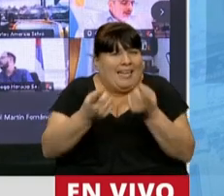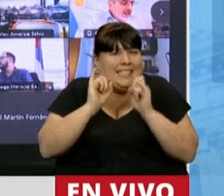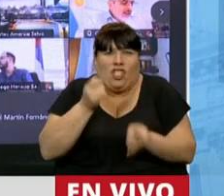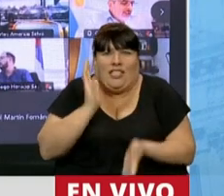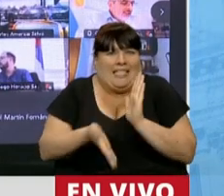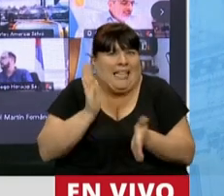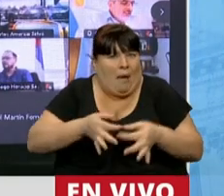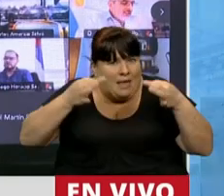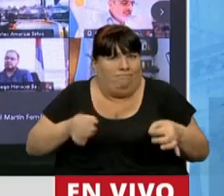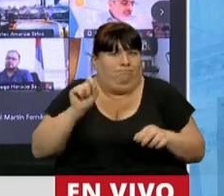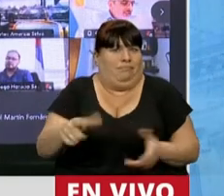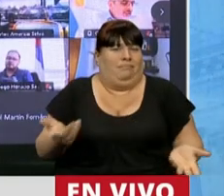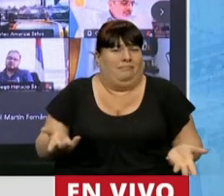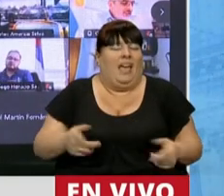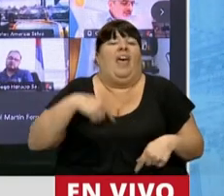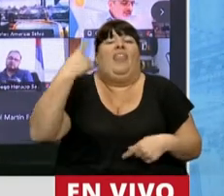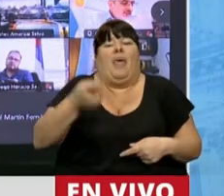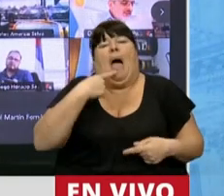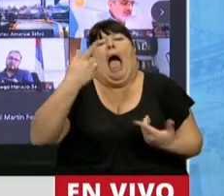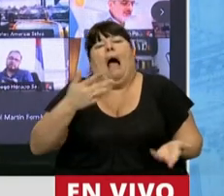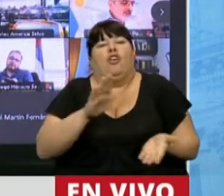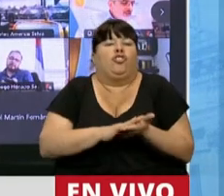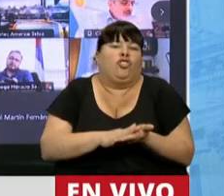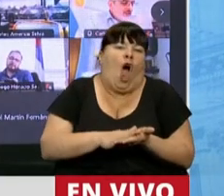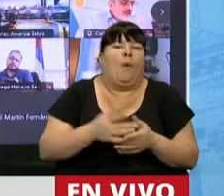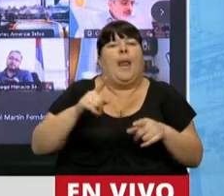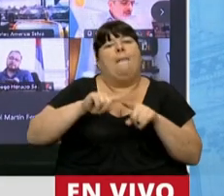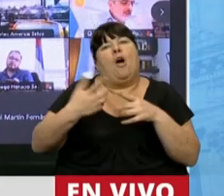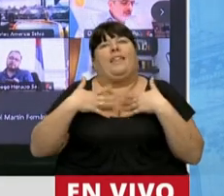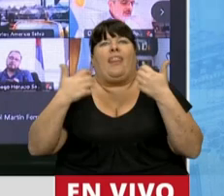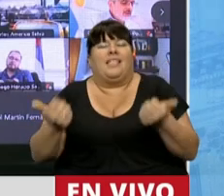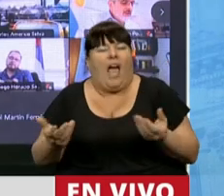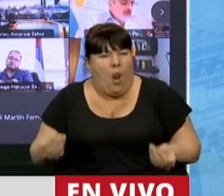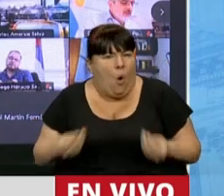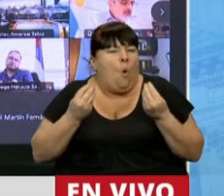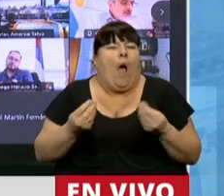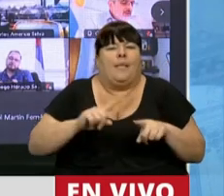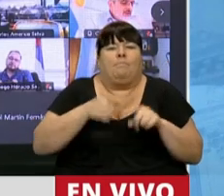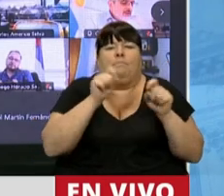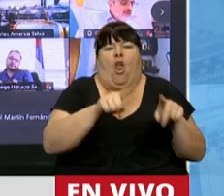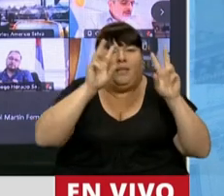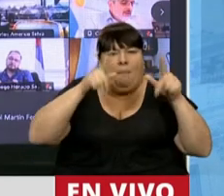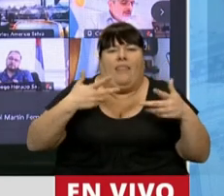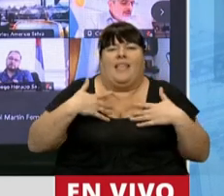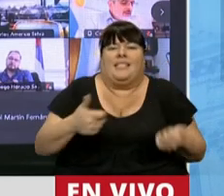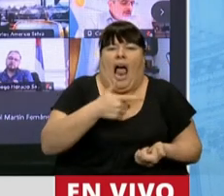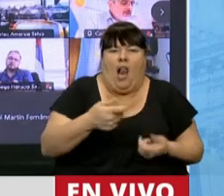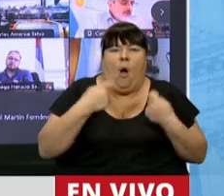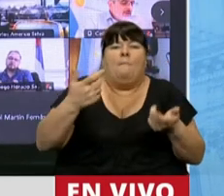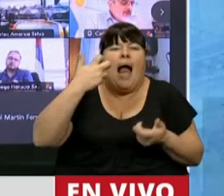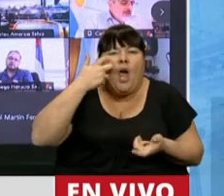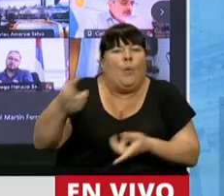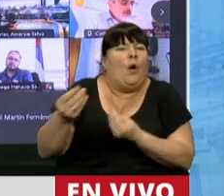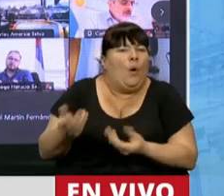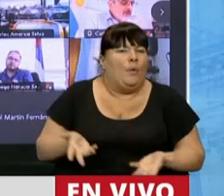necesitan el tratamiento adecuado. Y después nos siguen hablando del relato de la política sanitaria. ¿Cuál es la política sanitaria que le estamos dando a nuestros